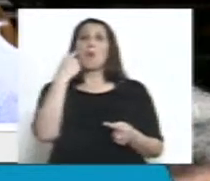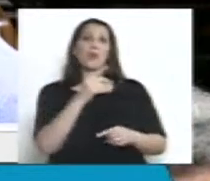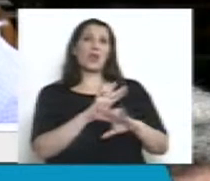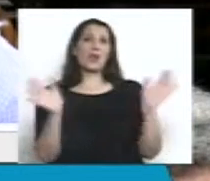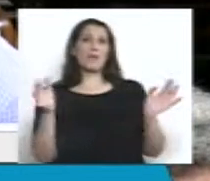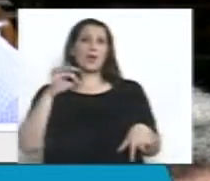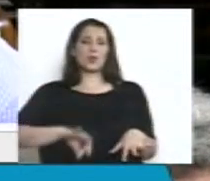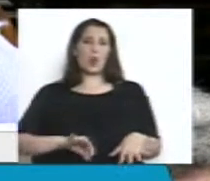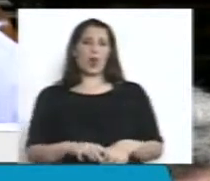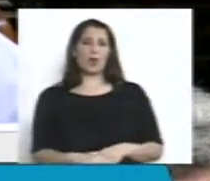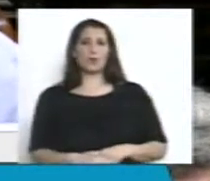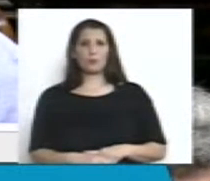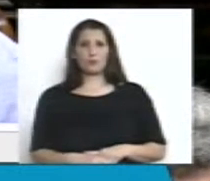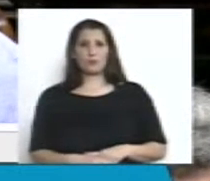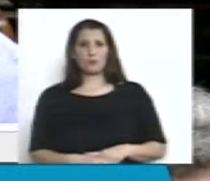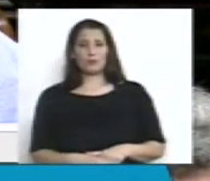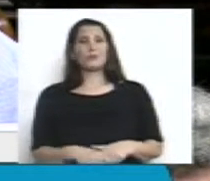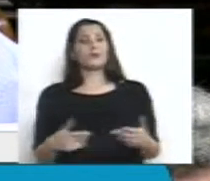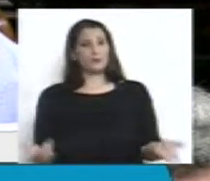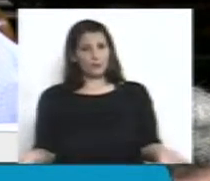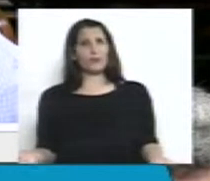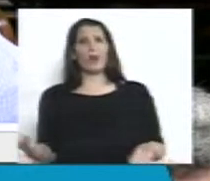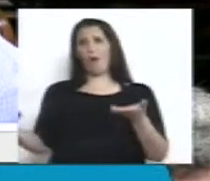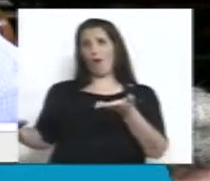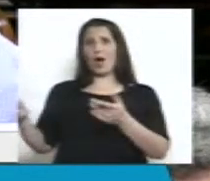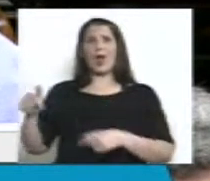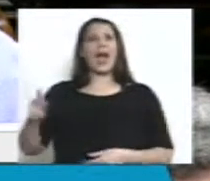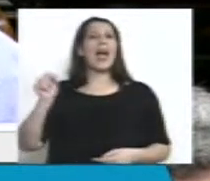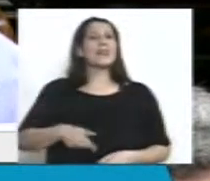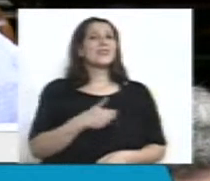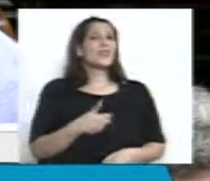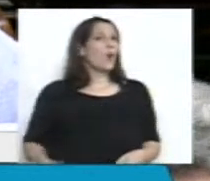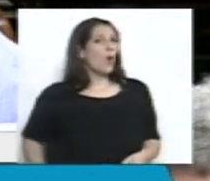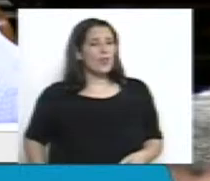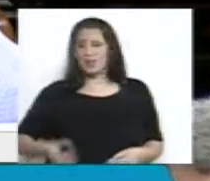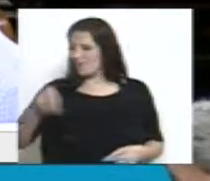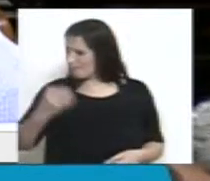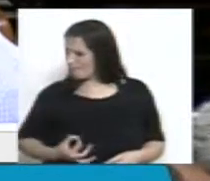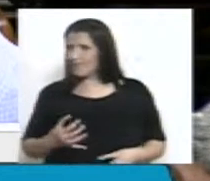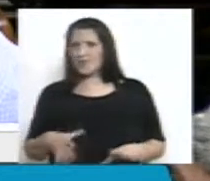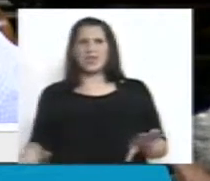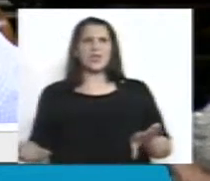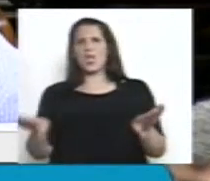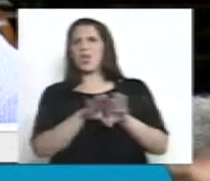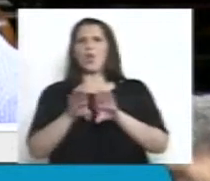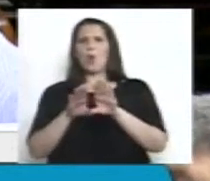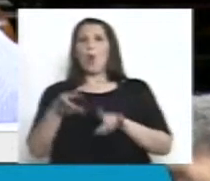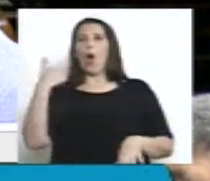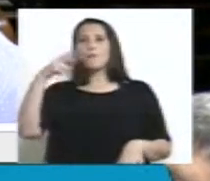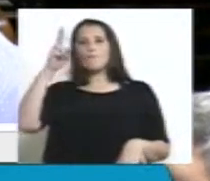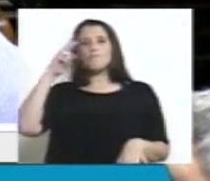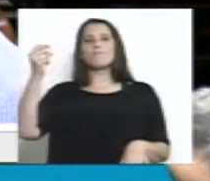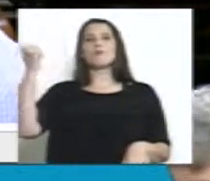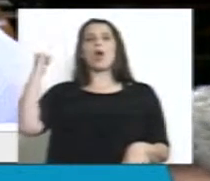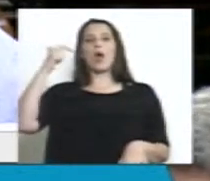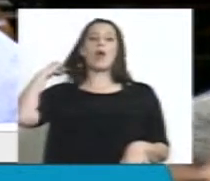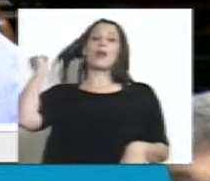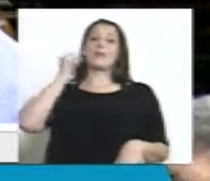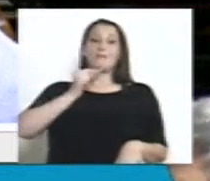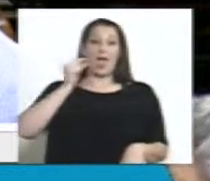los salarios de los docentes. Para que este gobierno sea igual de unitario que el de Cavallo y el de